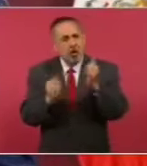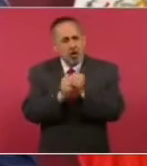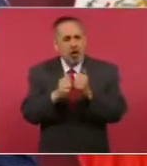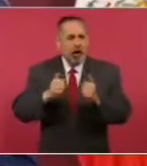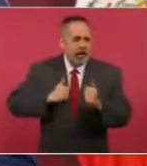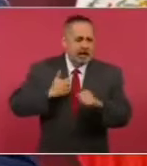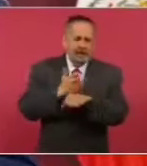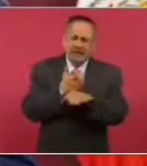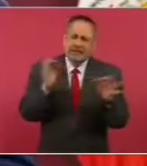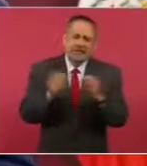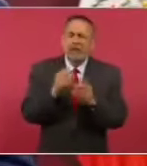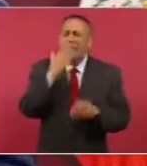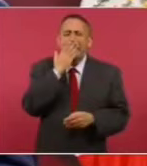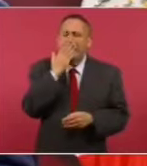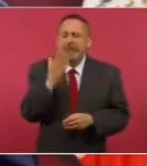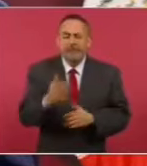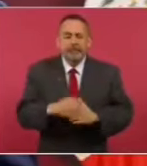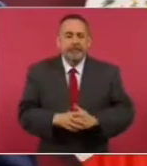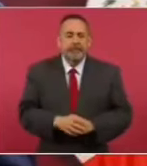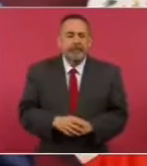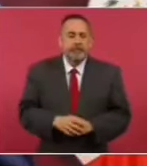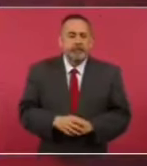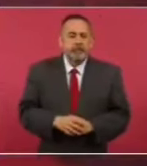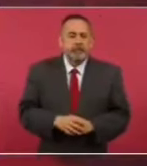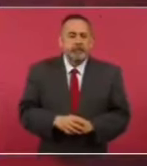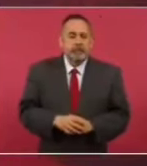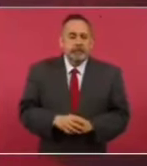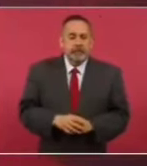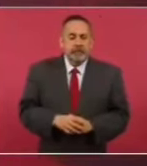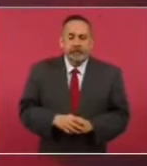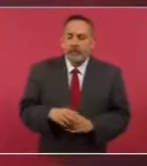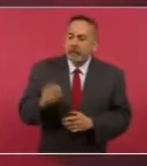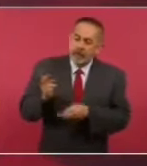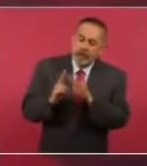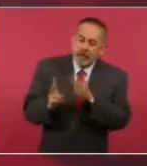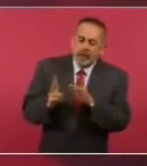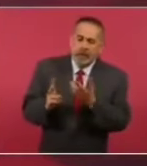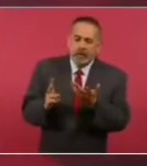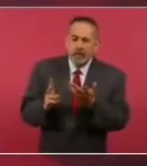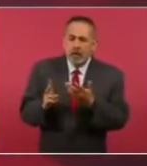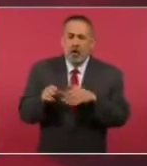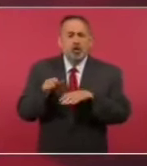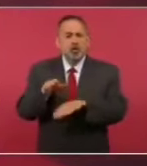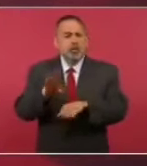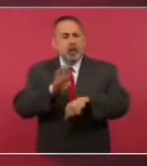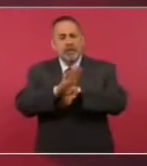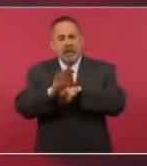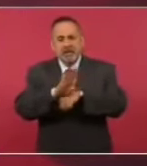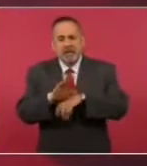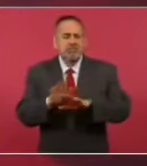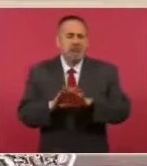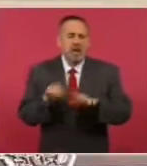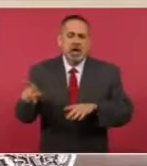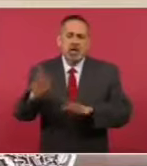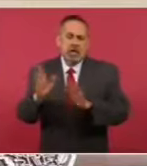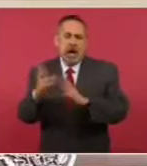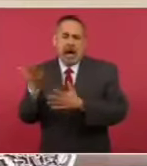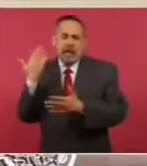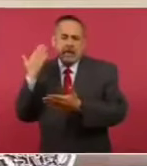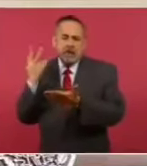Ya no hubo necesidad de tratar el tema de Brasil porque él ya se había